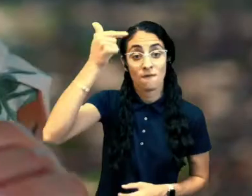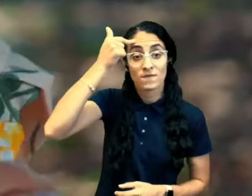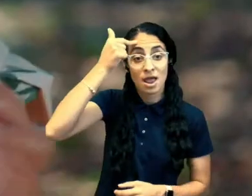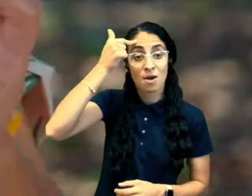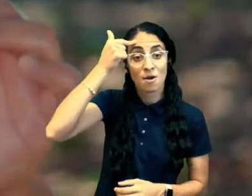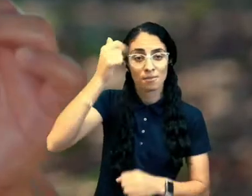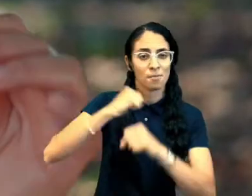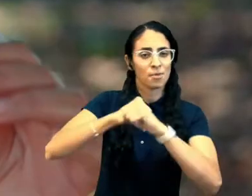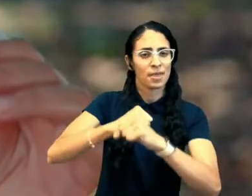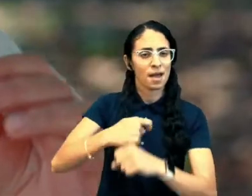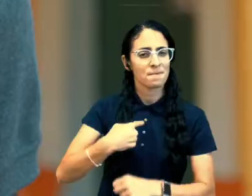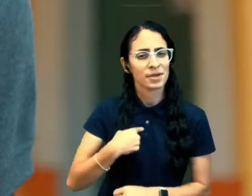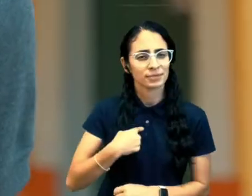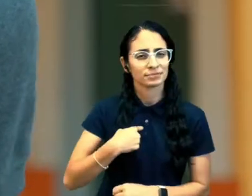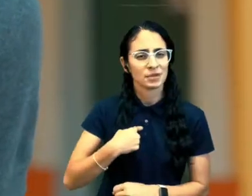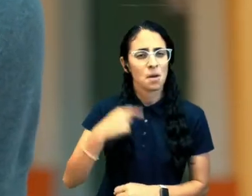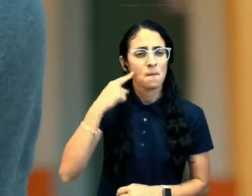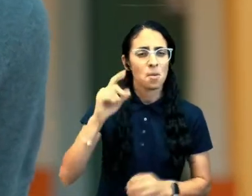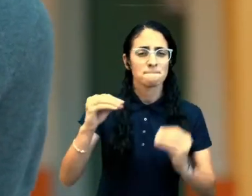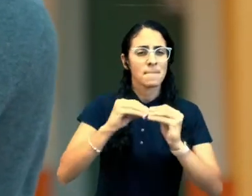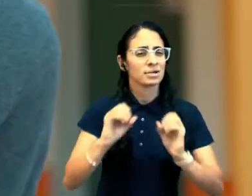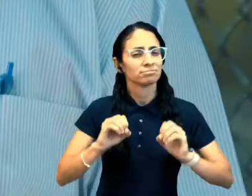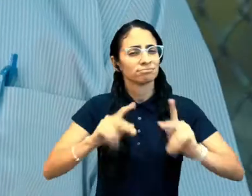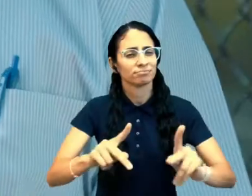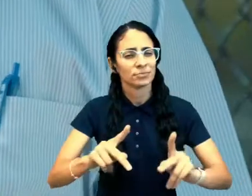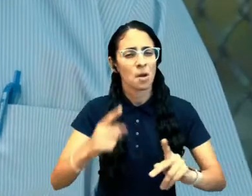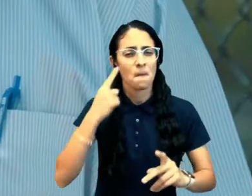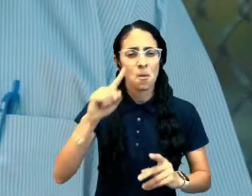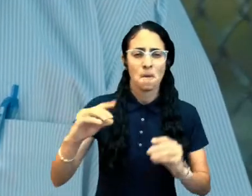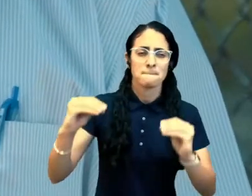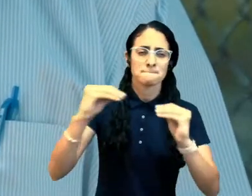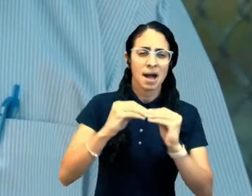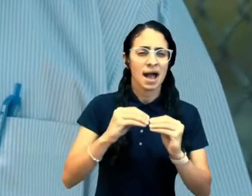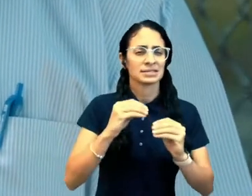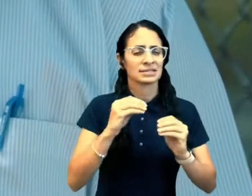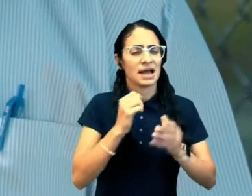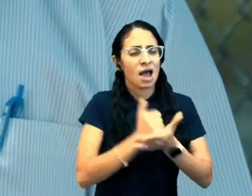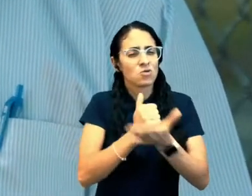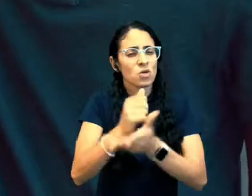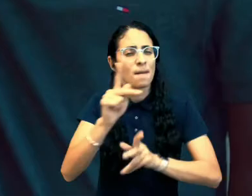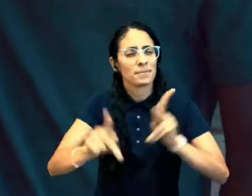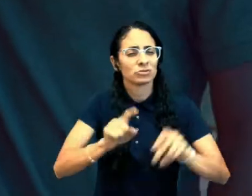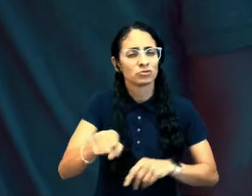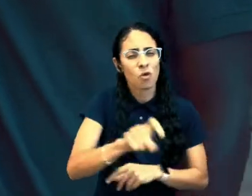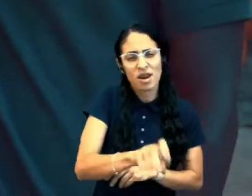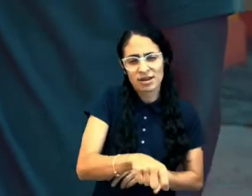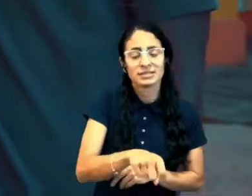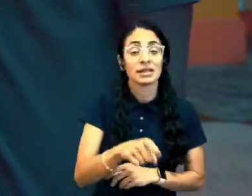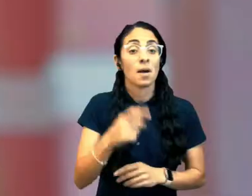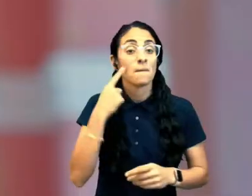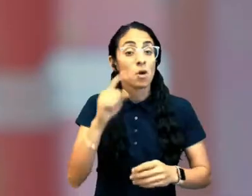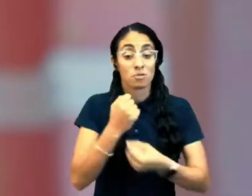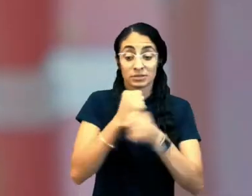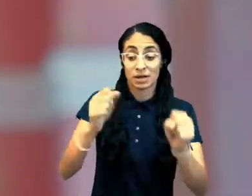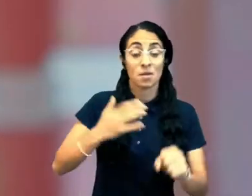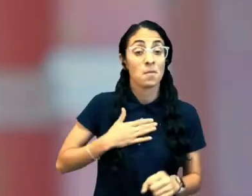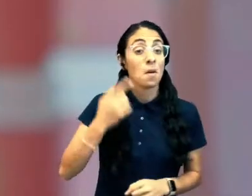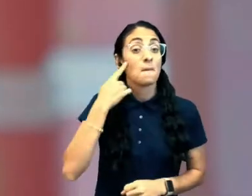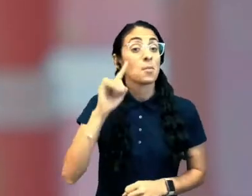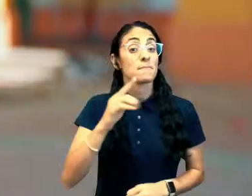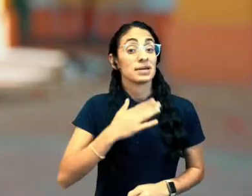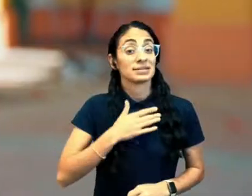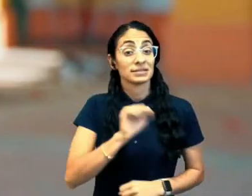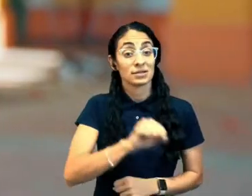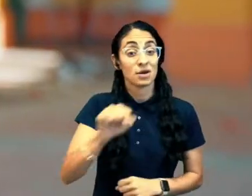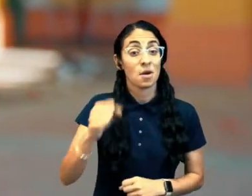Por un gobierno que me protege. Por más oportunidades. Por más ayuda para los necesitados. Porque nos brinda seguridad. Por mi seguro